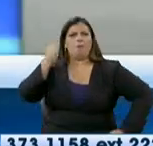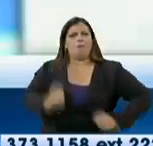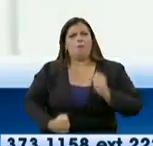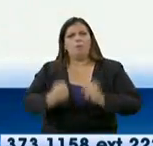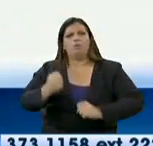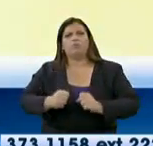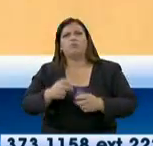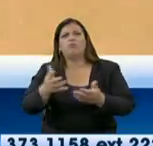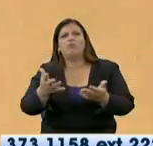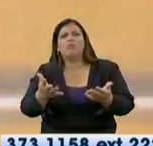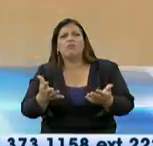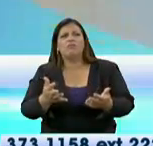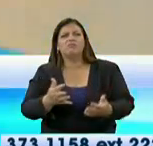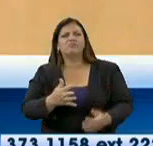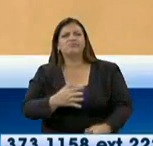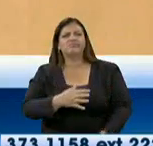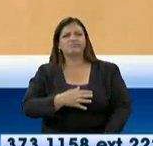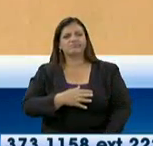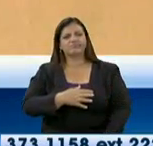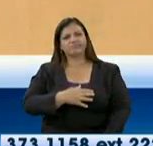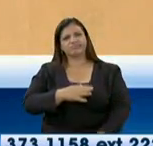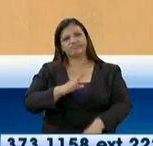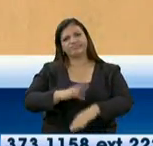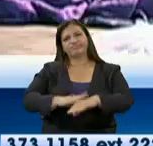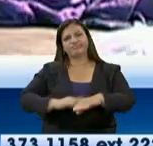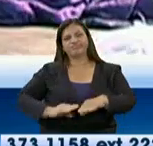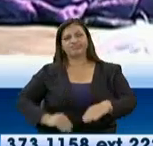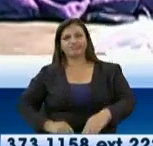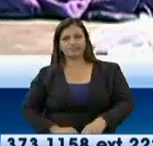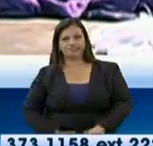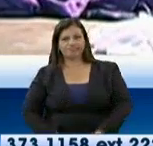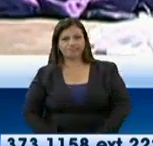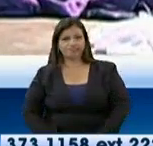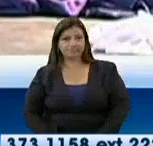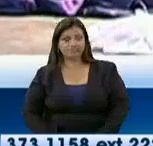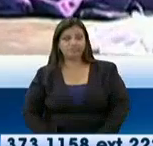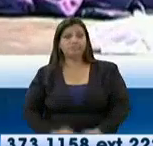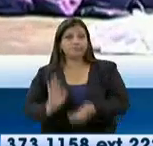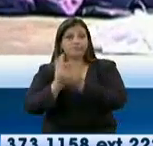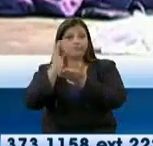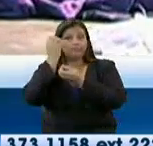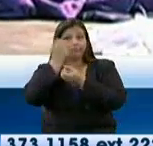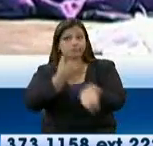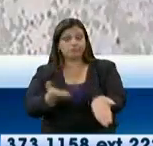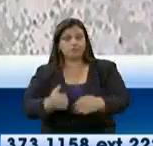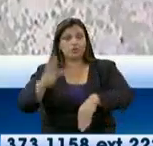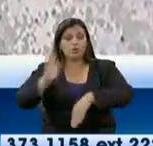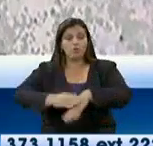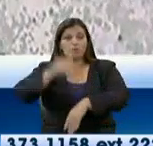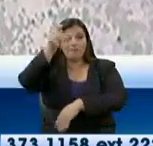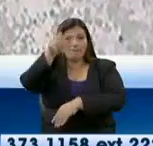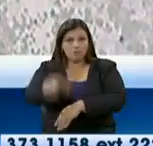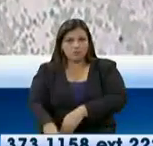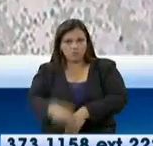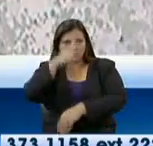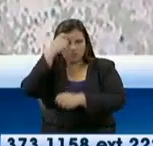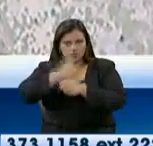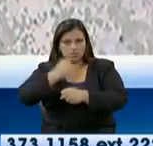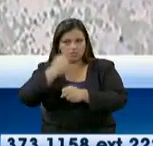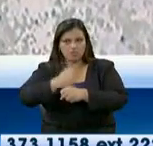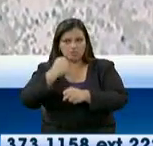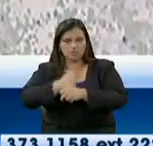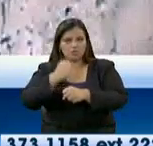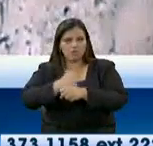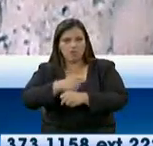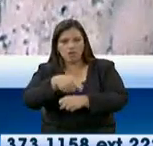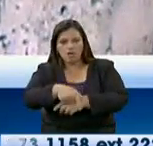había elevado. Dicen los moradores que el incendio se había producido debido a que una persona soldaba las bases metálicas en un terreno y que se